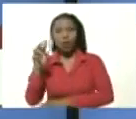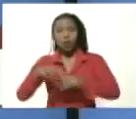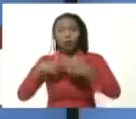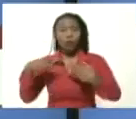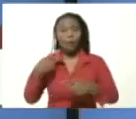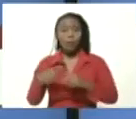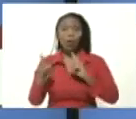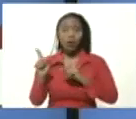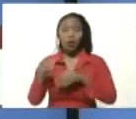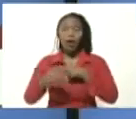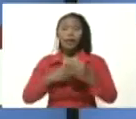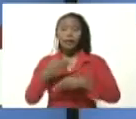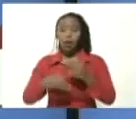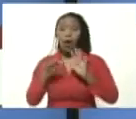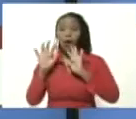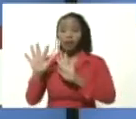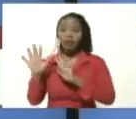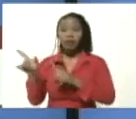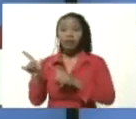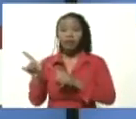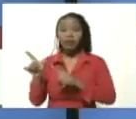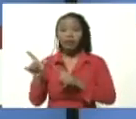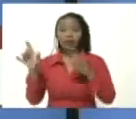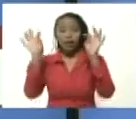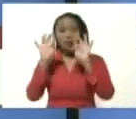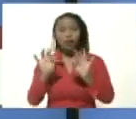pero eso fue lo que hicieron. Eso se llama